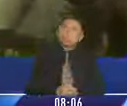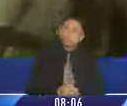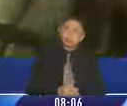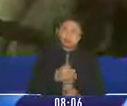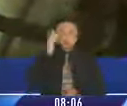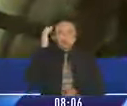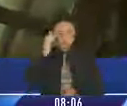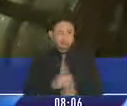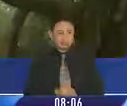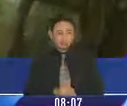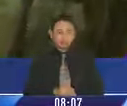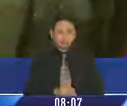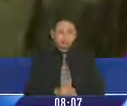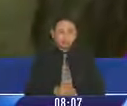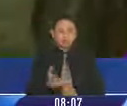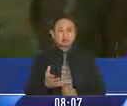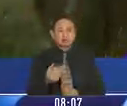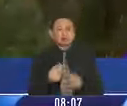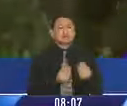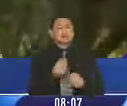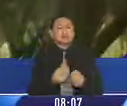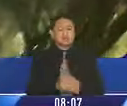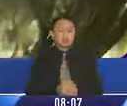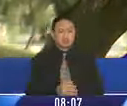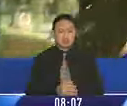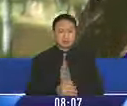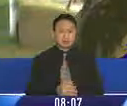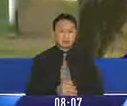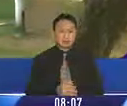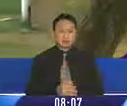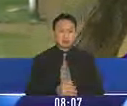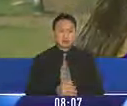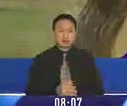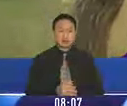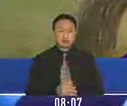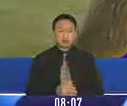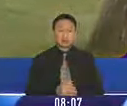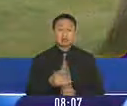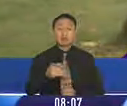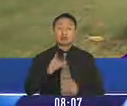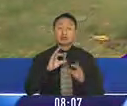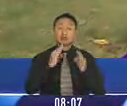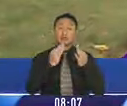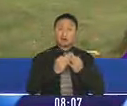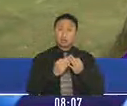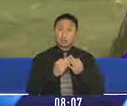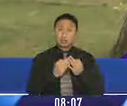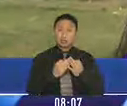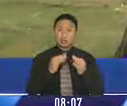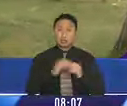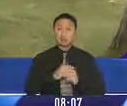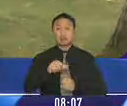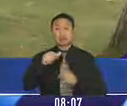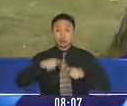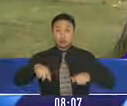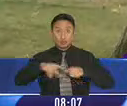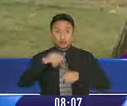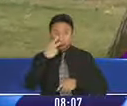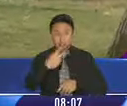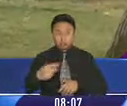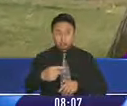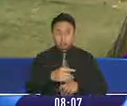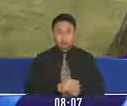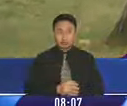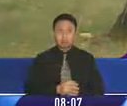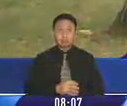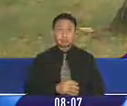así. Yo digo, ¿qué quieres? Y ahí le digo, ¿ya quieres bajarte? Pero familiares suyos dicen también que de una terraza ya lo vieron, sí, mirar los árboles. Desde